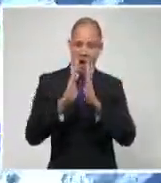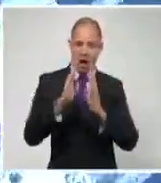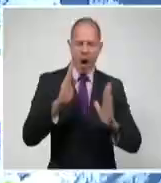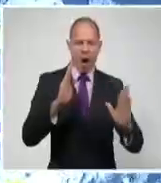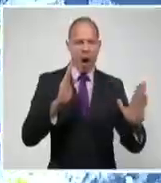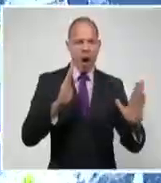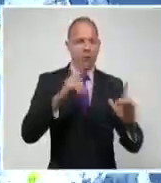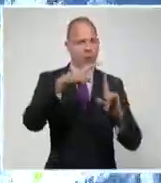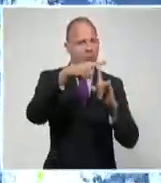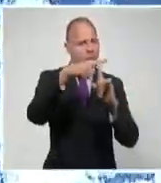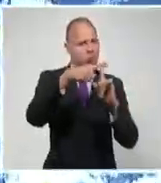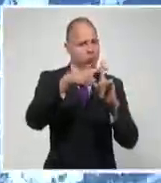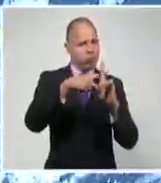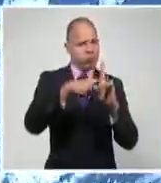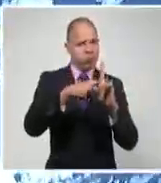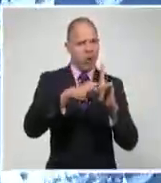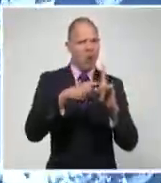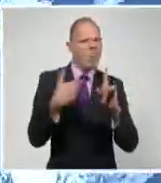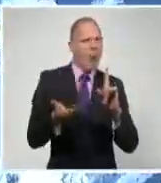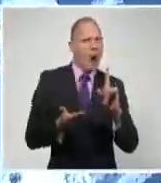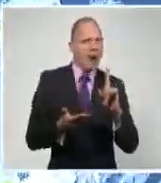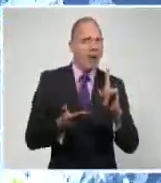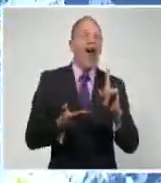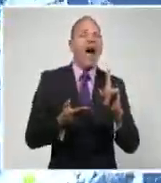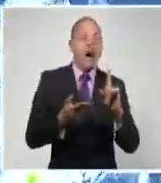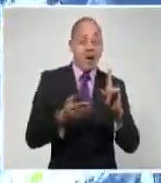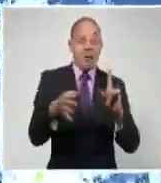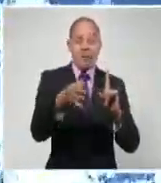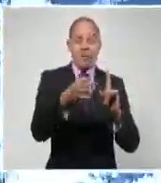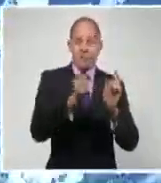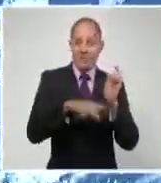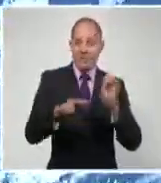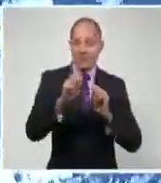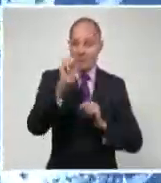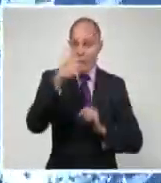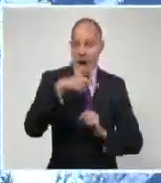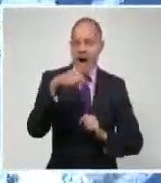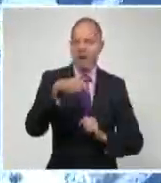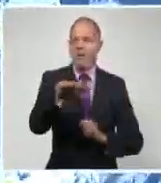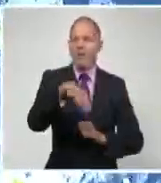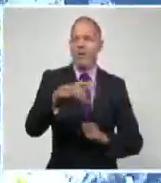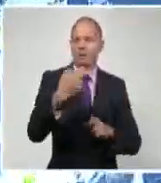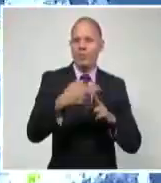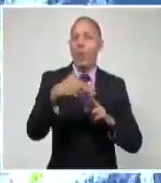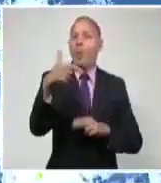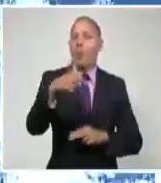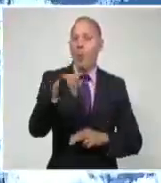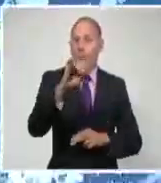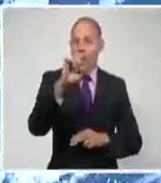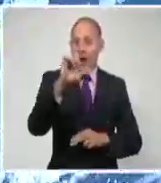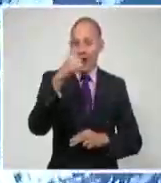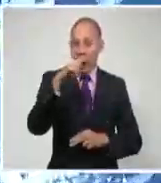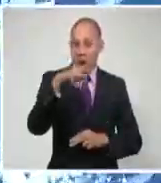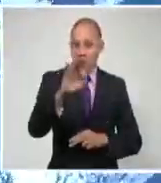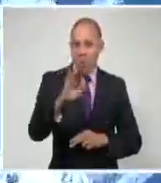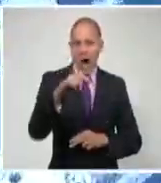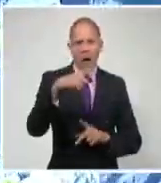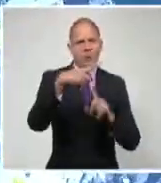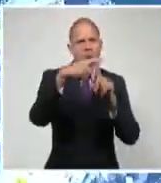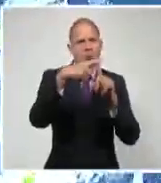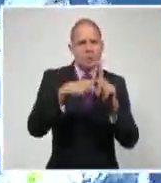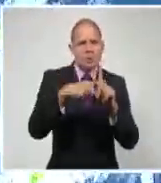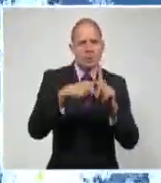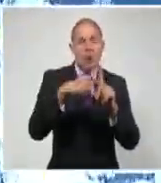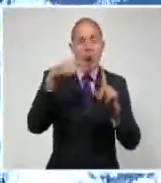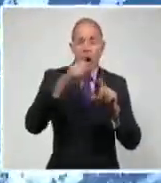se reportó en la región central en Júcaro, Ciego de Ávila, con 13.1 grados Celsius. También se reportaron nieblas y